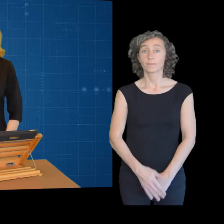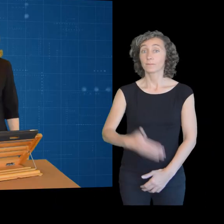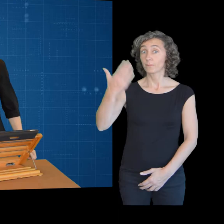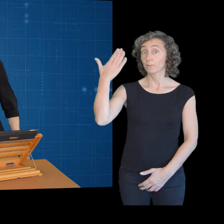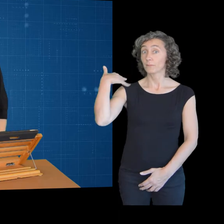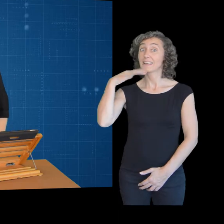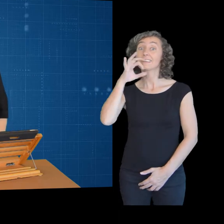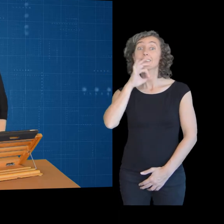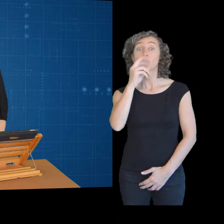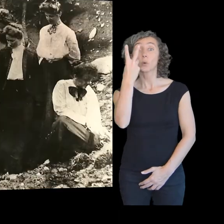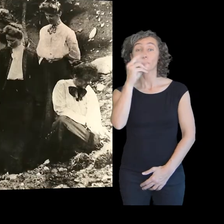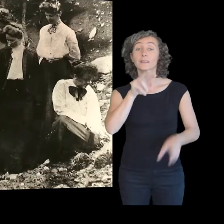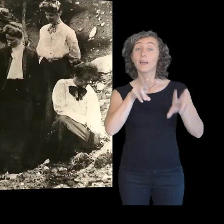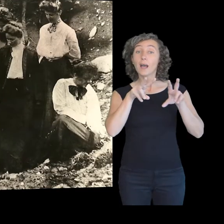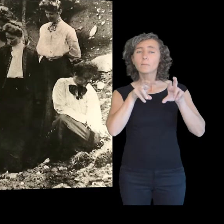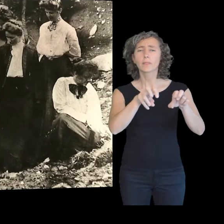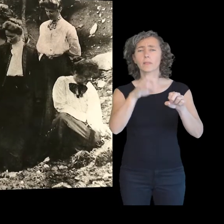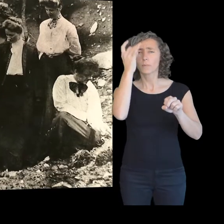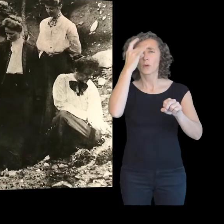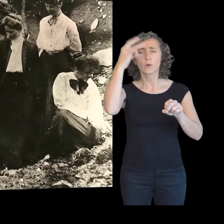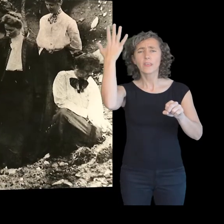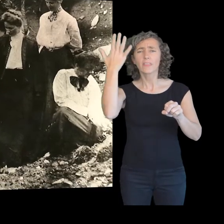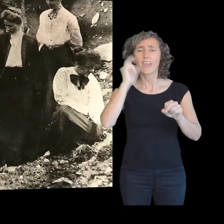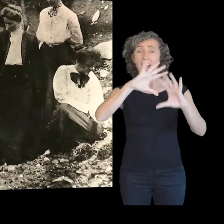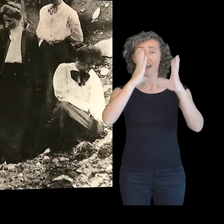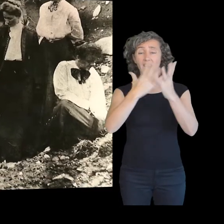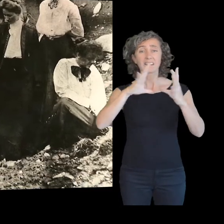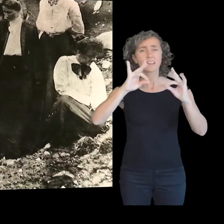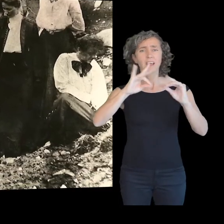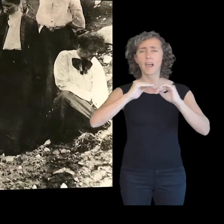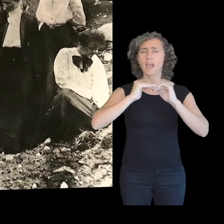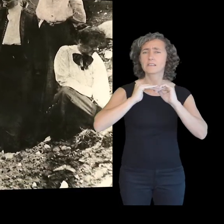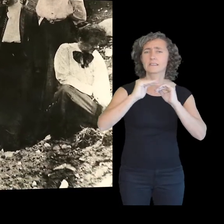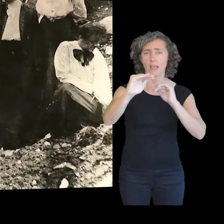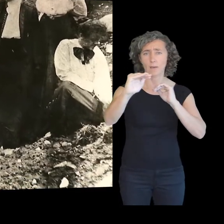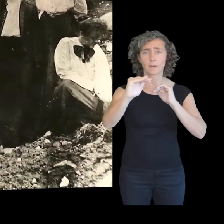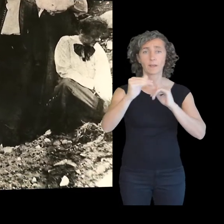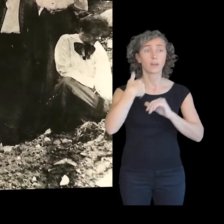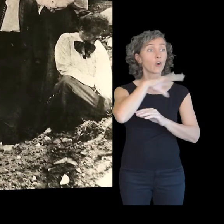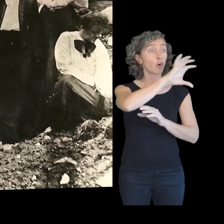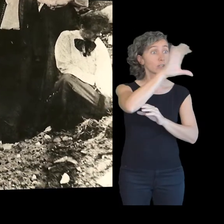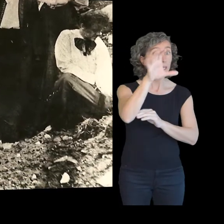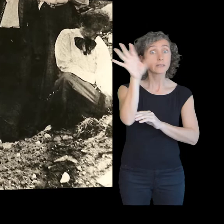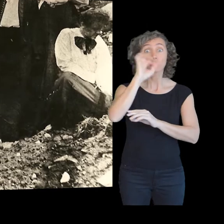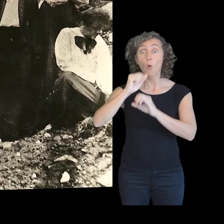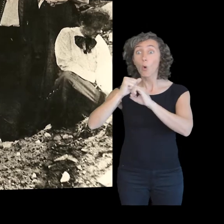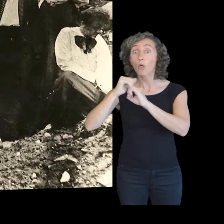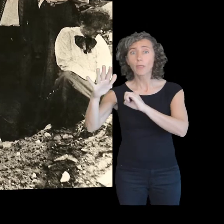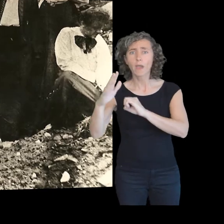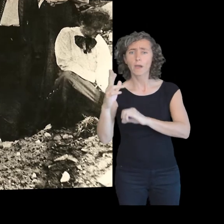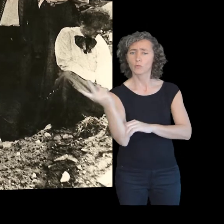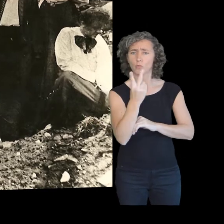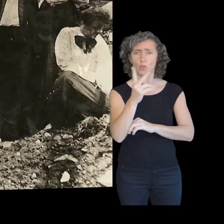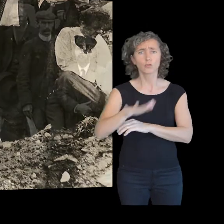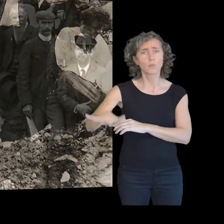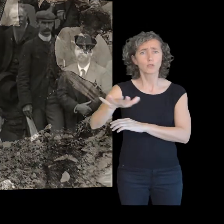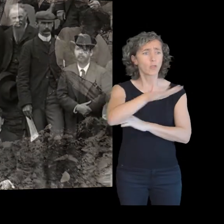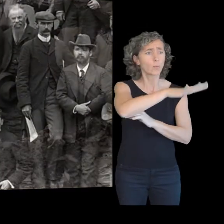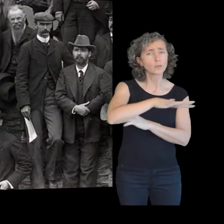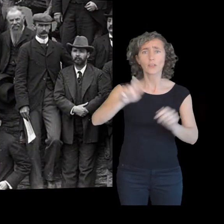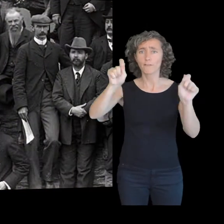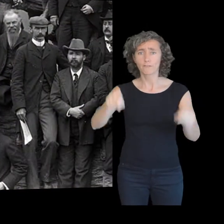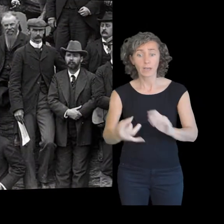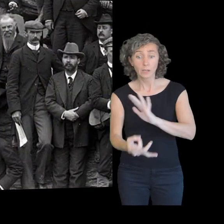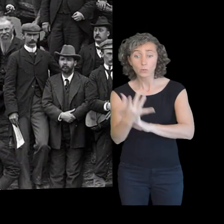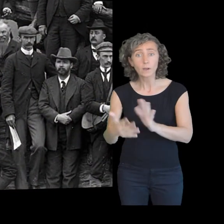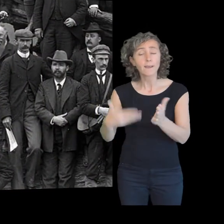A principios do século XX, tiñas a idea de que a Terra era estable e que os continentes e océanos estaban nunha posición fixa desde a